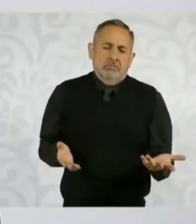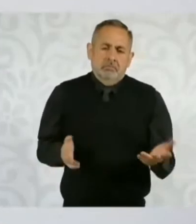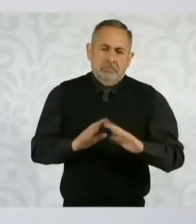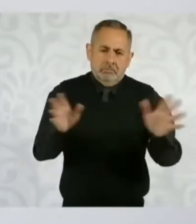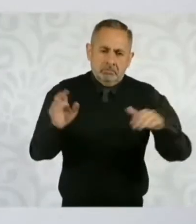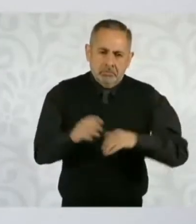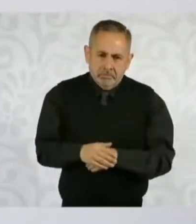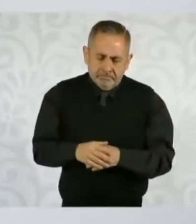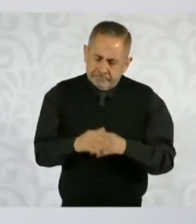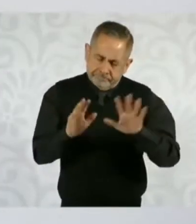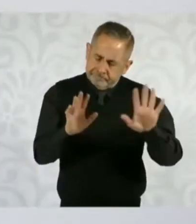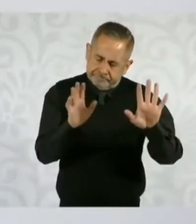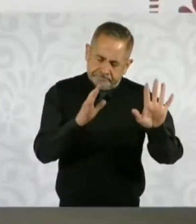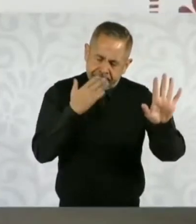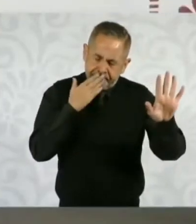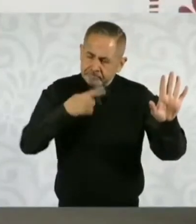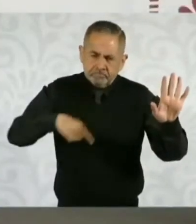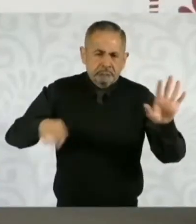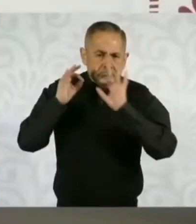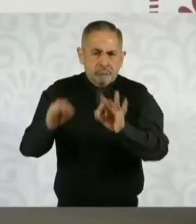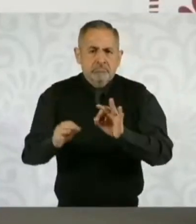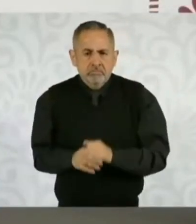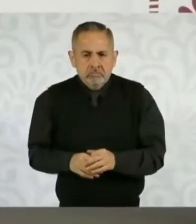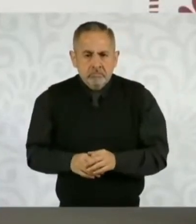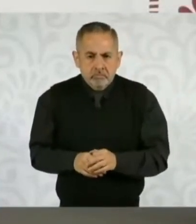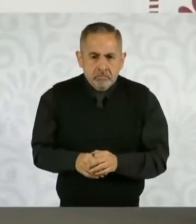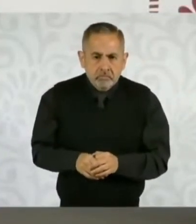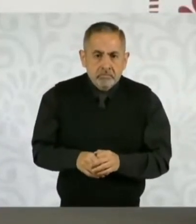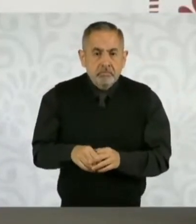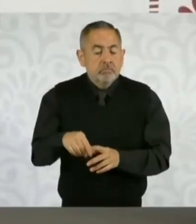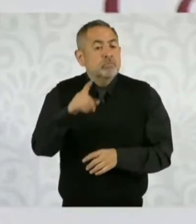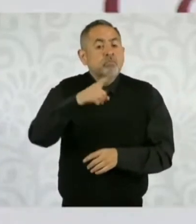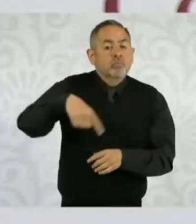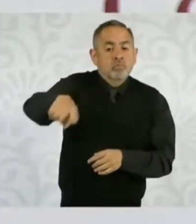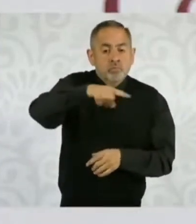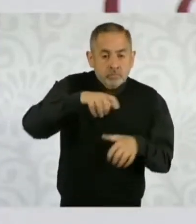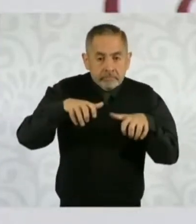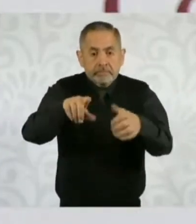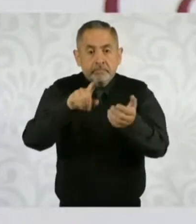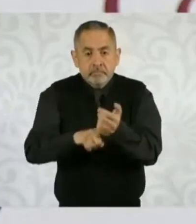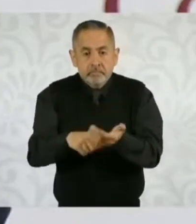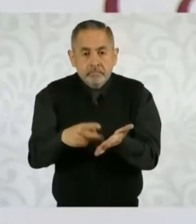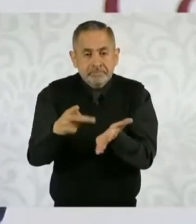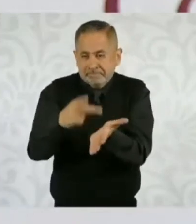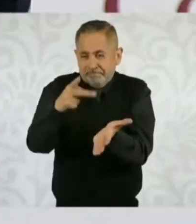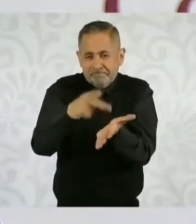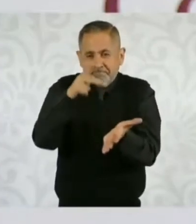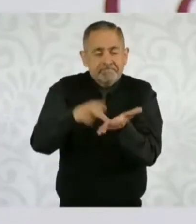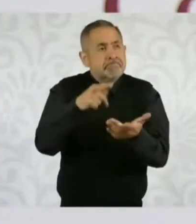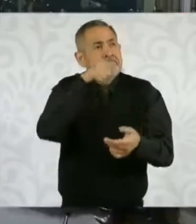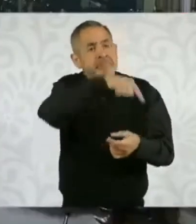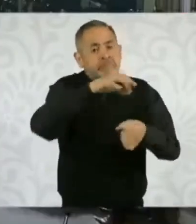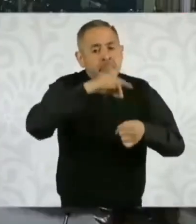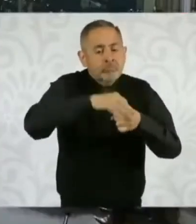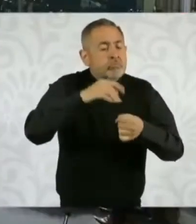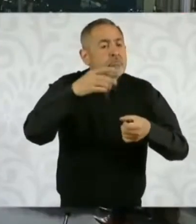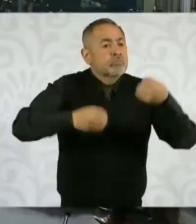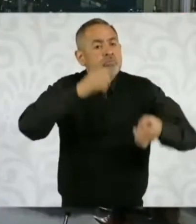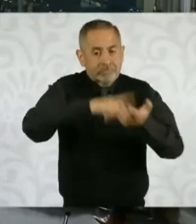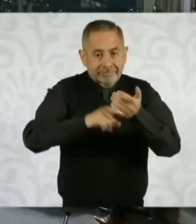Me dijeron, bueno, pues sí tienes razón. Digo, ustedes que están aquí en la cena, ¿cuántas veces han votado por los jueces?